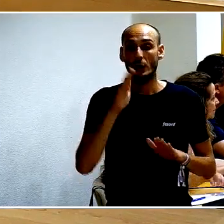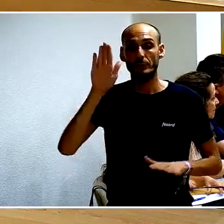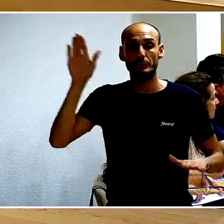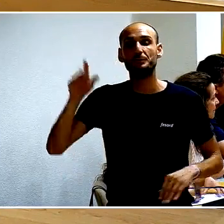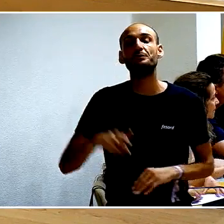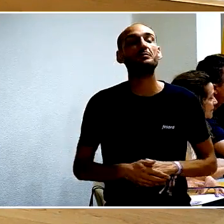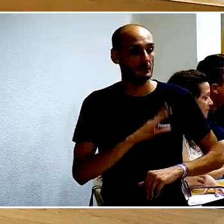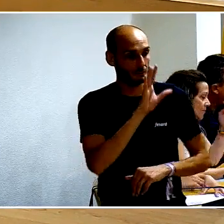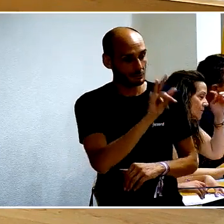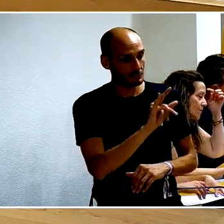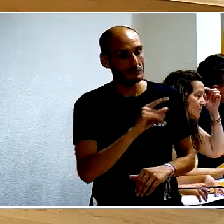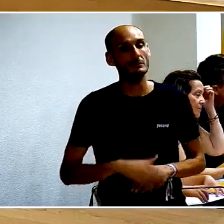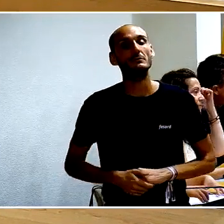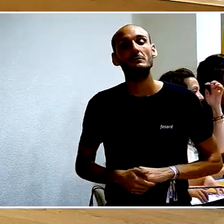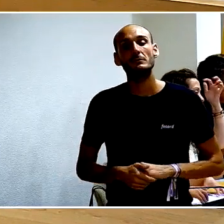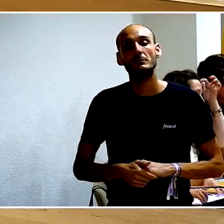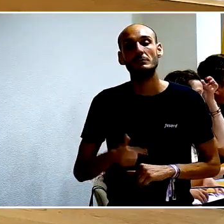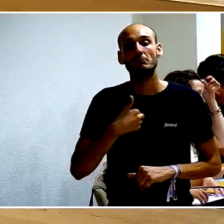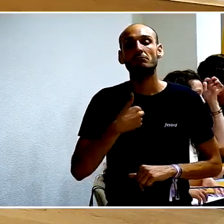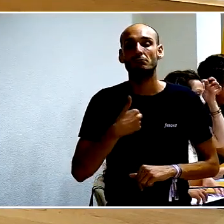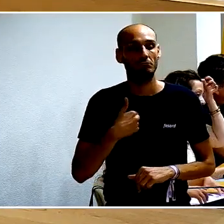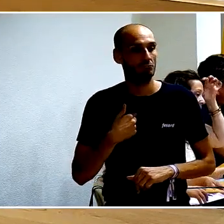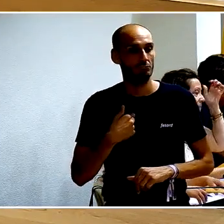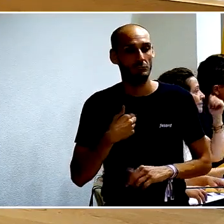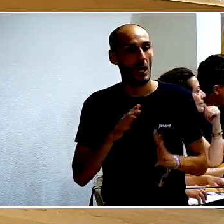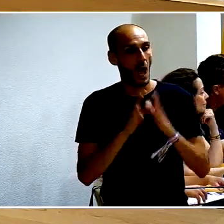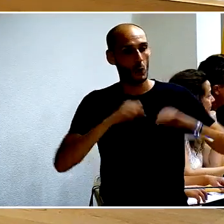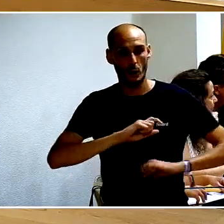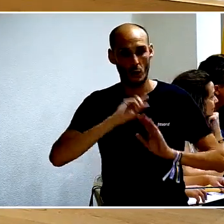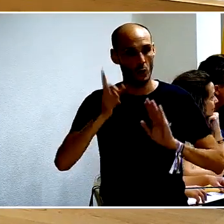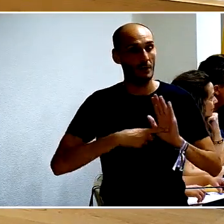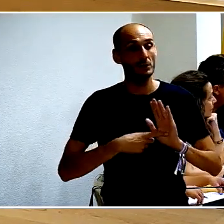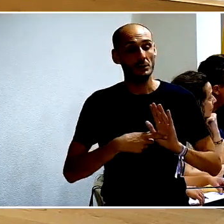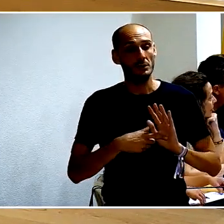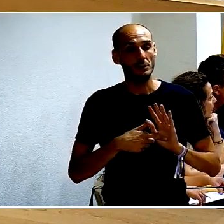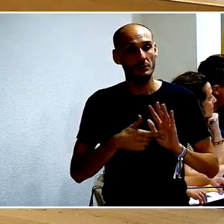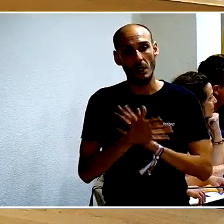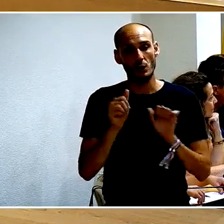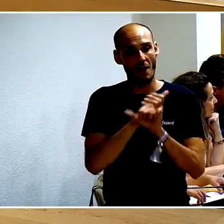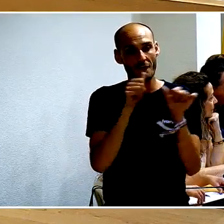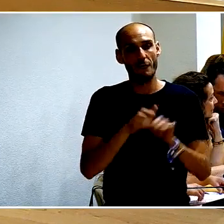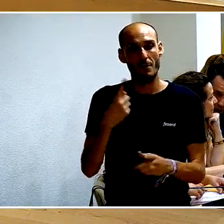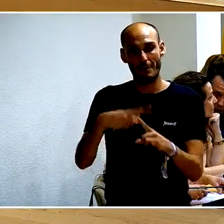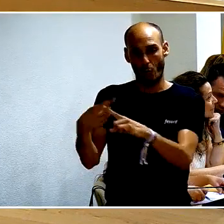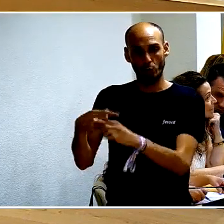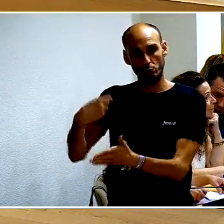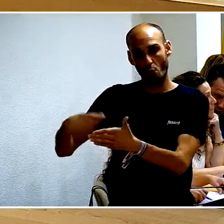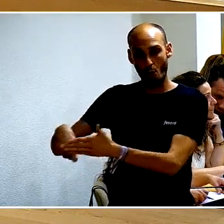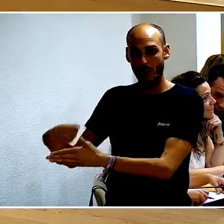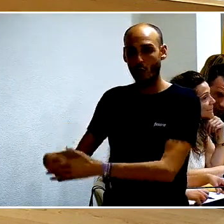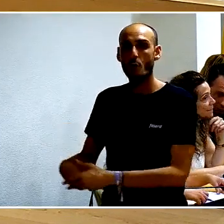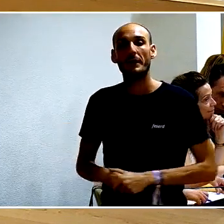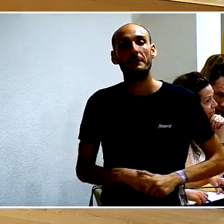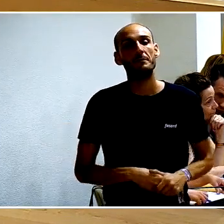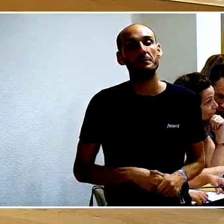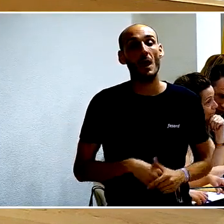Ibor? Bueno, nosotros estamos totalmente de acuerdo. Efectivamente, es una forma más de adquisición de productos. El contrato, el